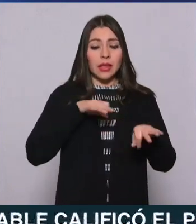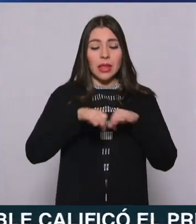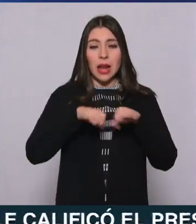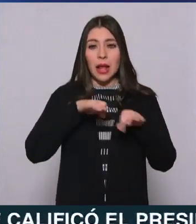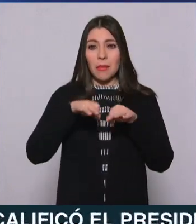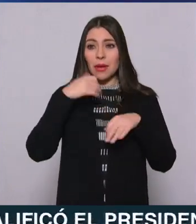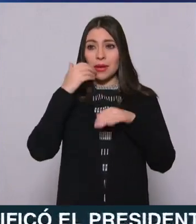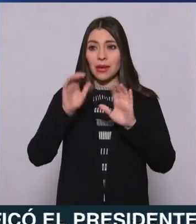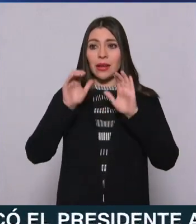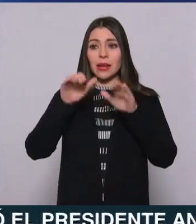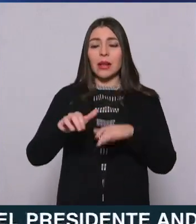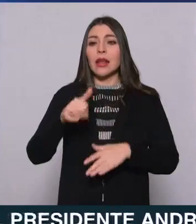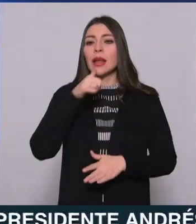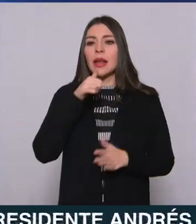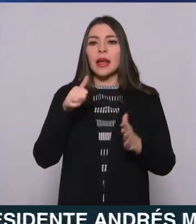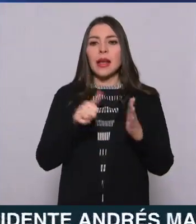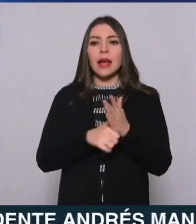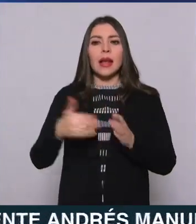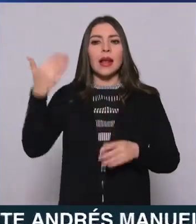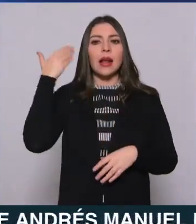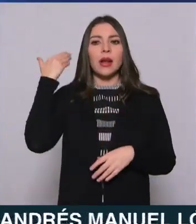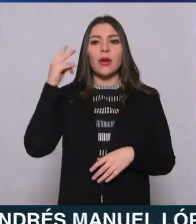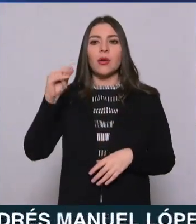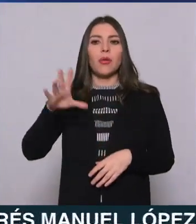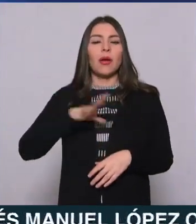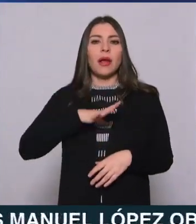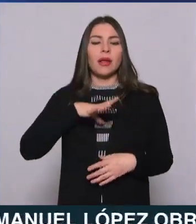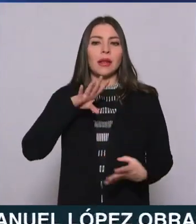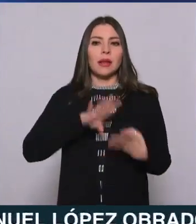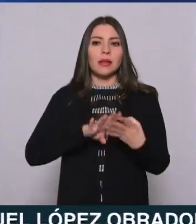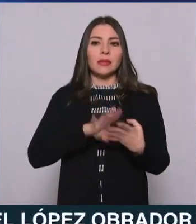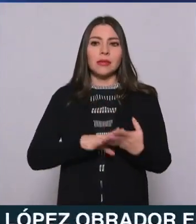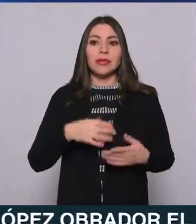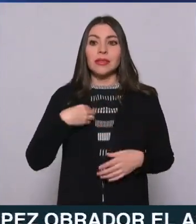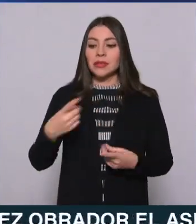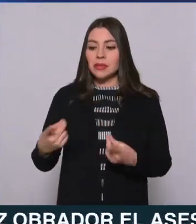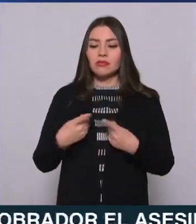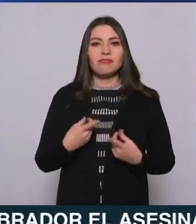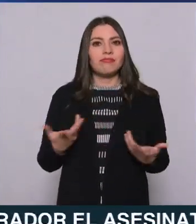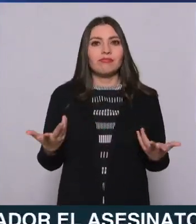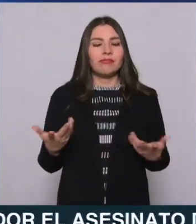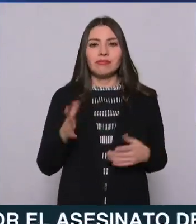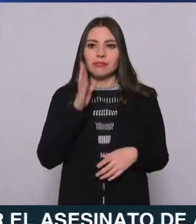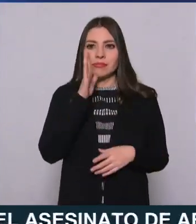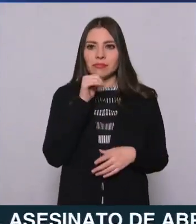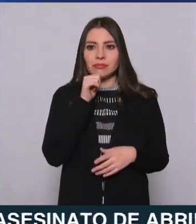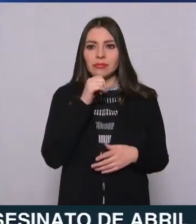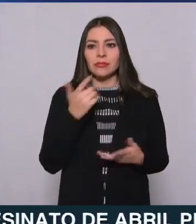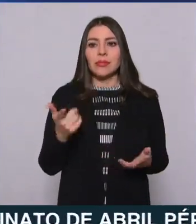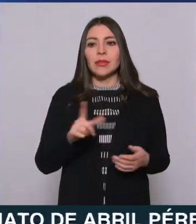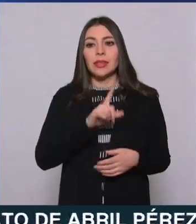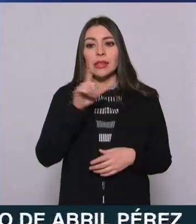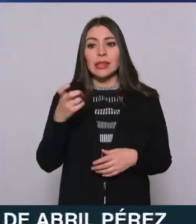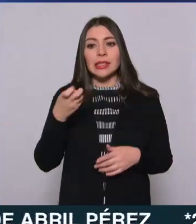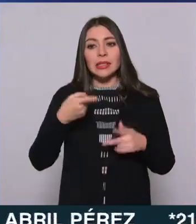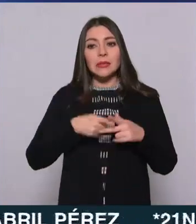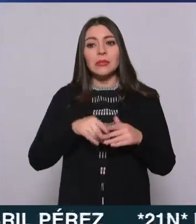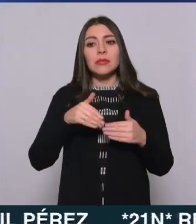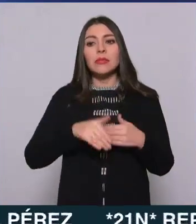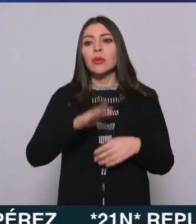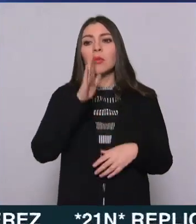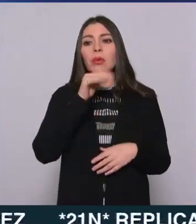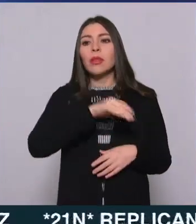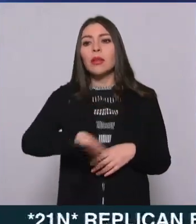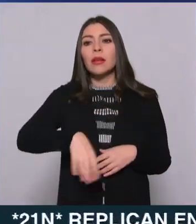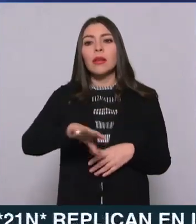penales. Obvio, no la podemos conseguir. Pues ya de ahí partimos para no poder encontrar un trabajo